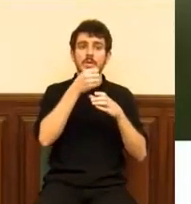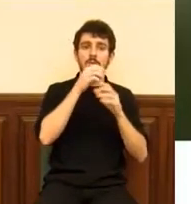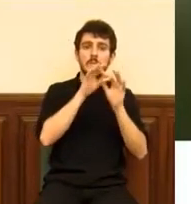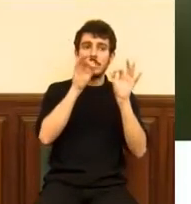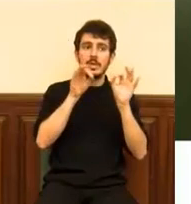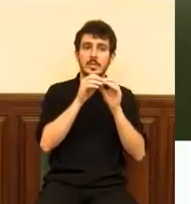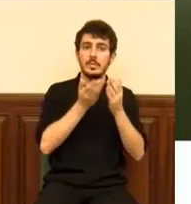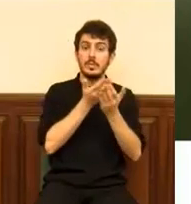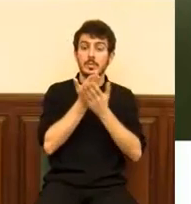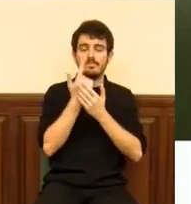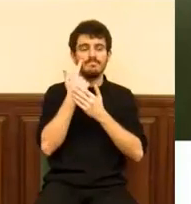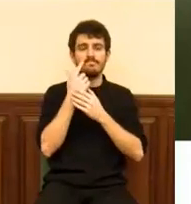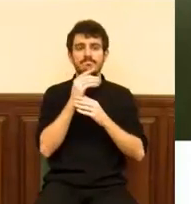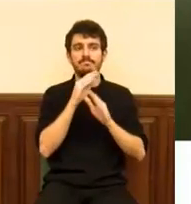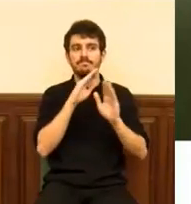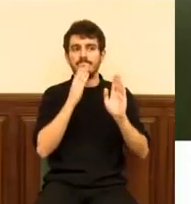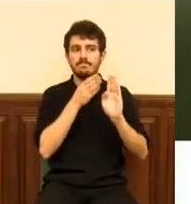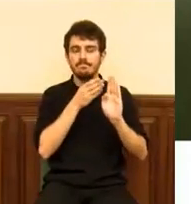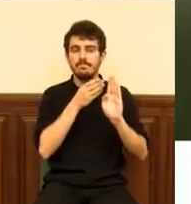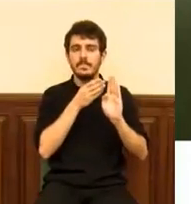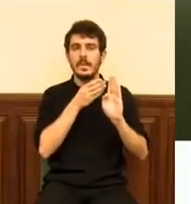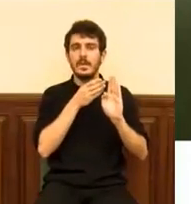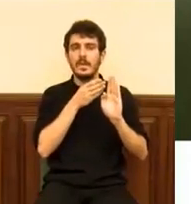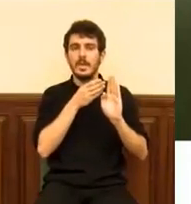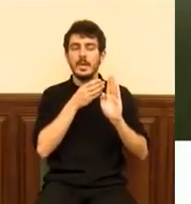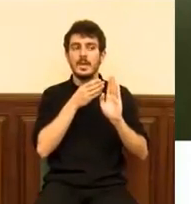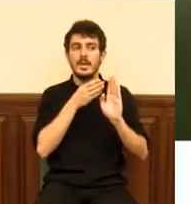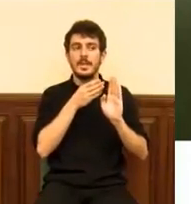Podemos, en los que